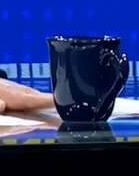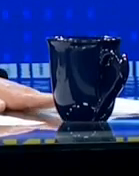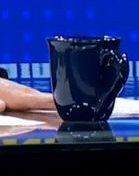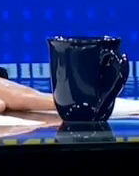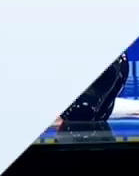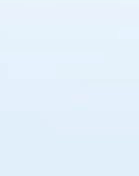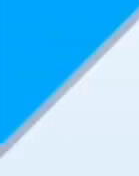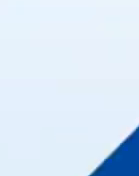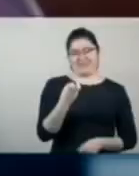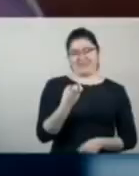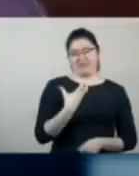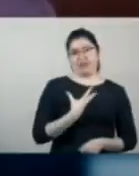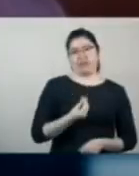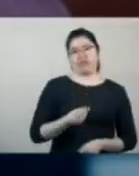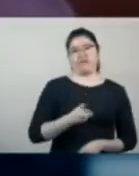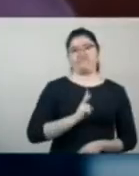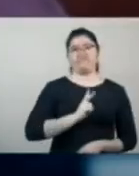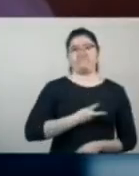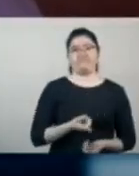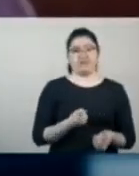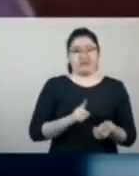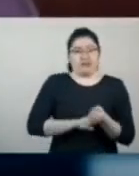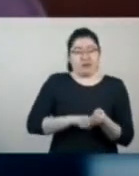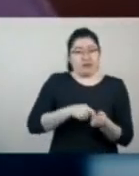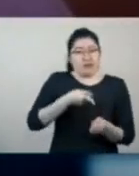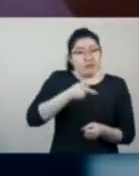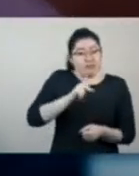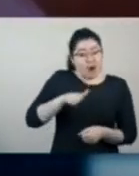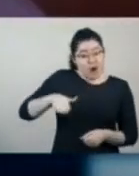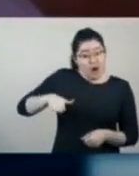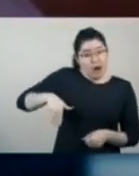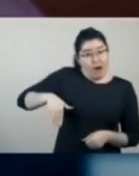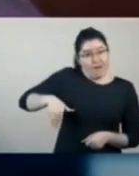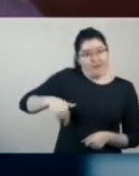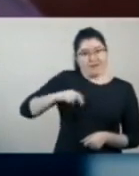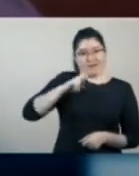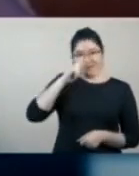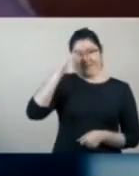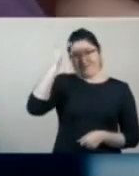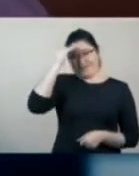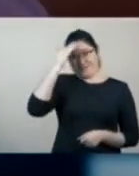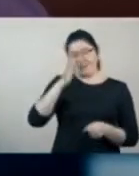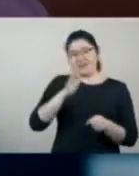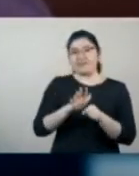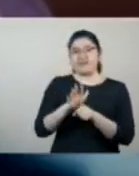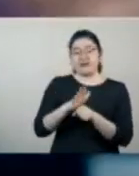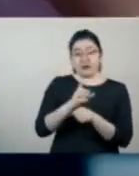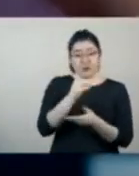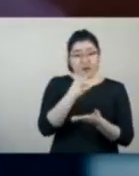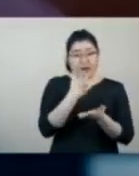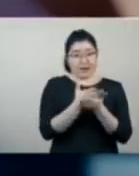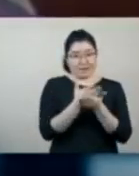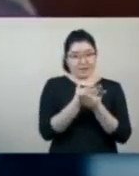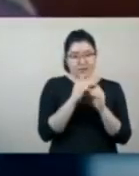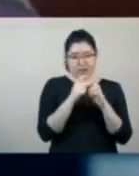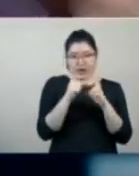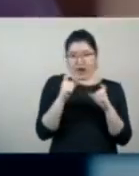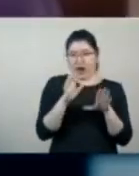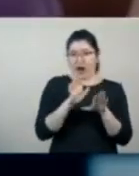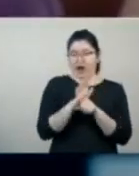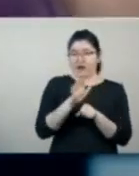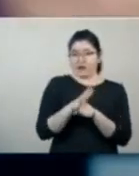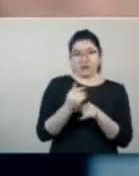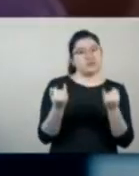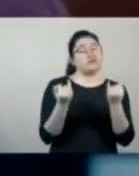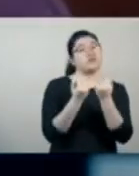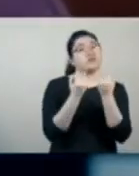coronavirus. Pero lo que no reconocían, y apenas lo están reconociendo ahora, es que no solamente son esas gotas gigantescas,